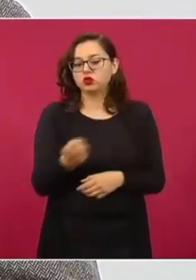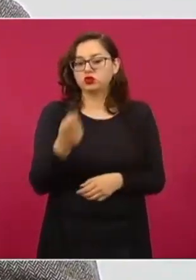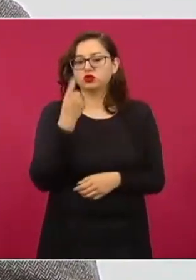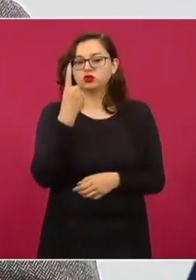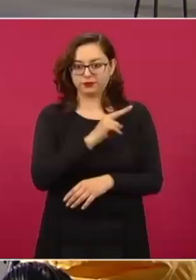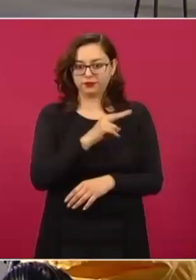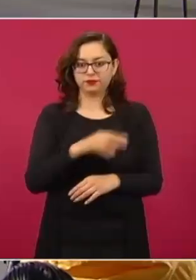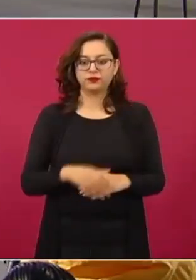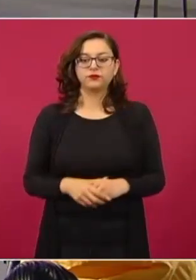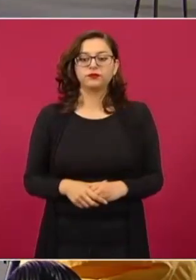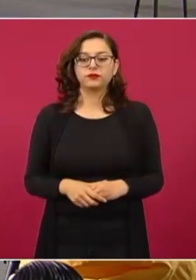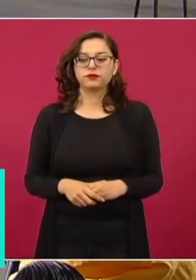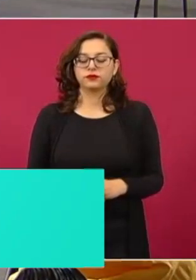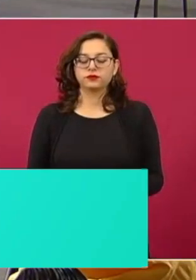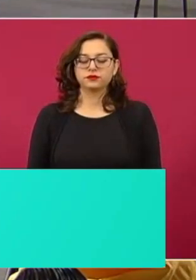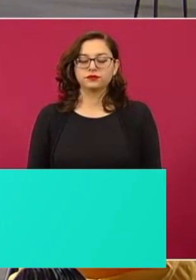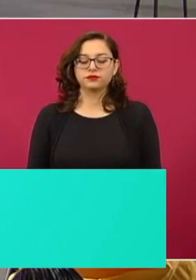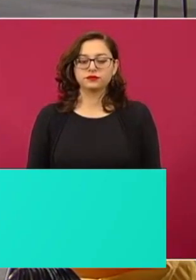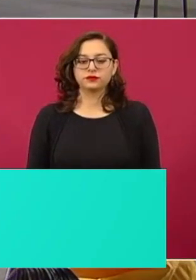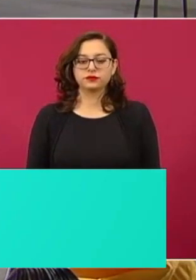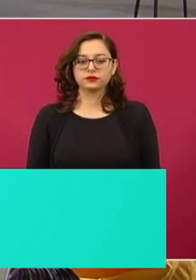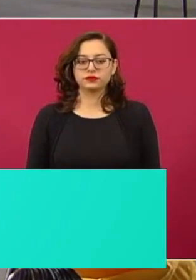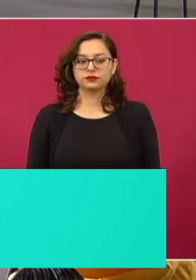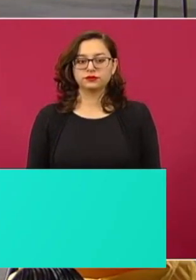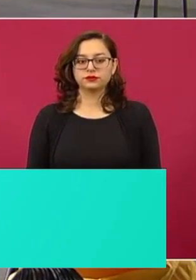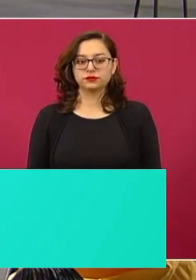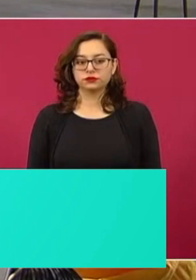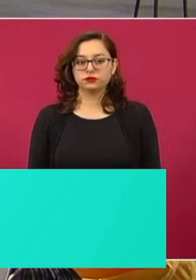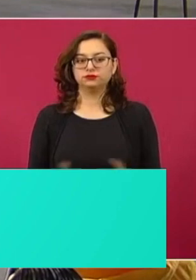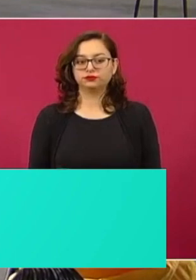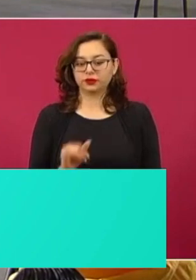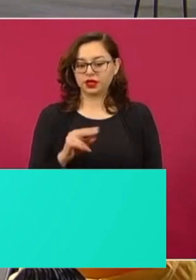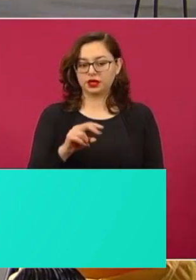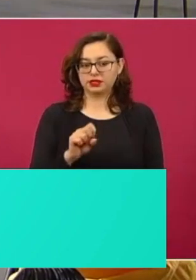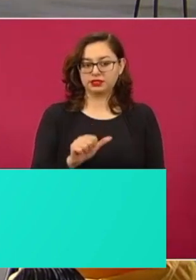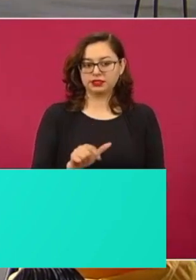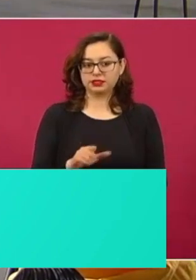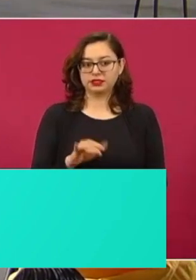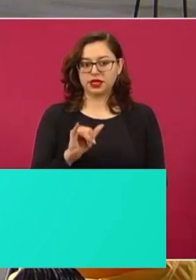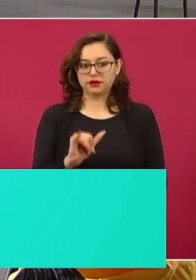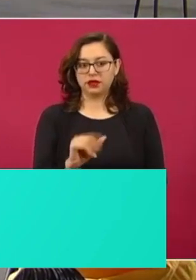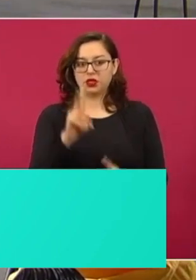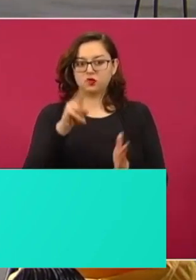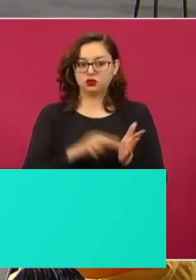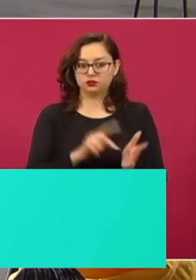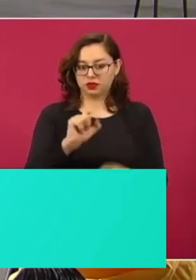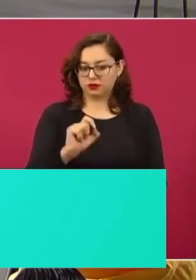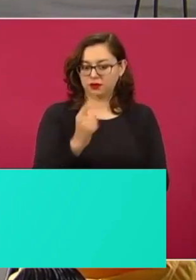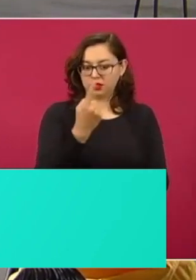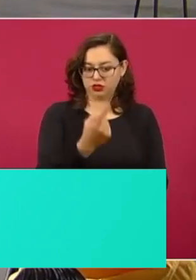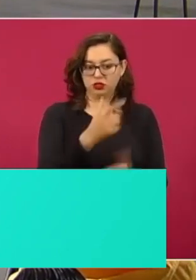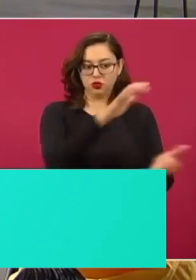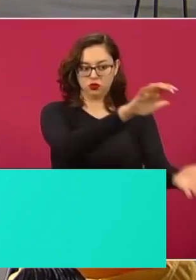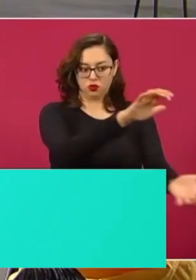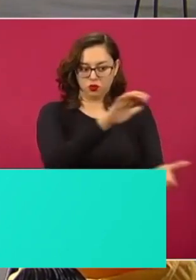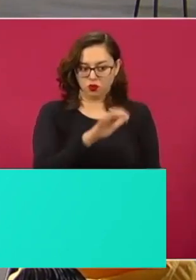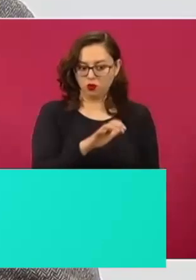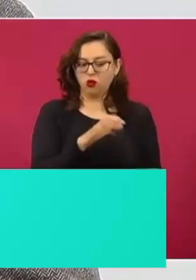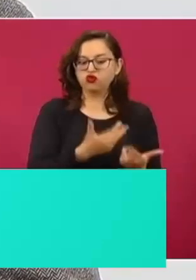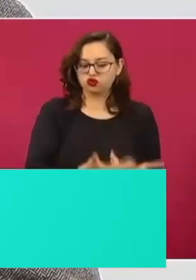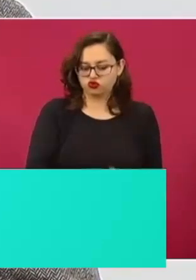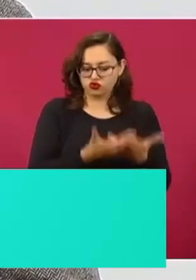todo el país por el producto de la compra en xavi 2021 que ya he señalado el abasto de